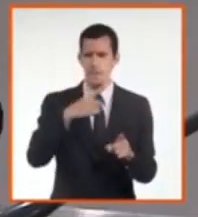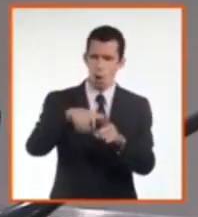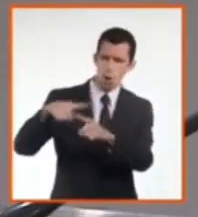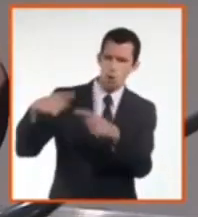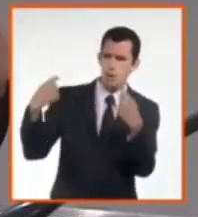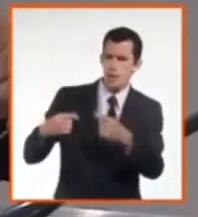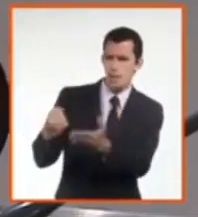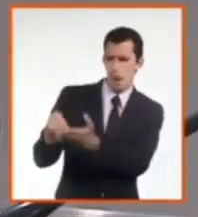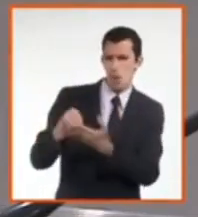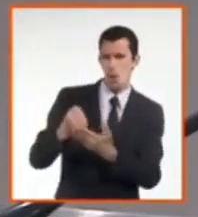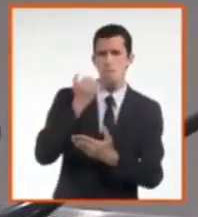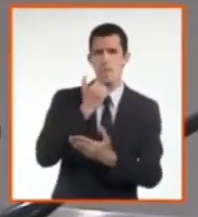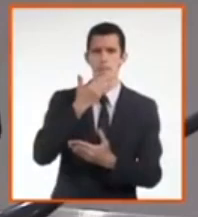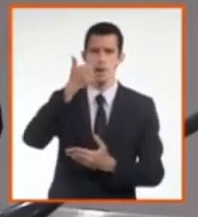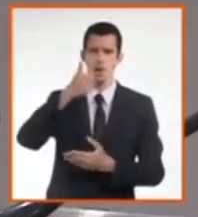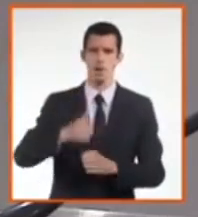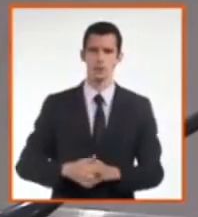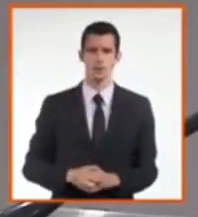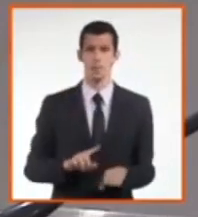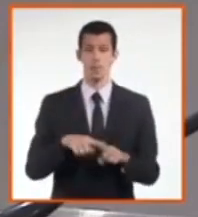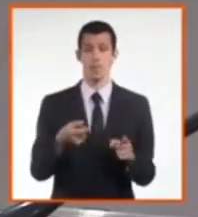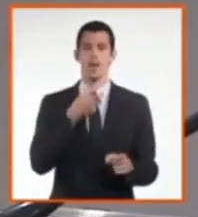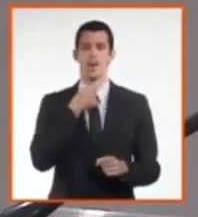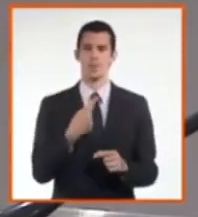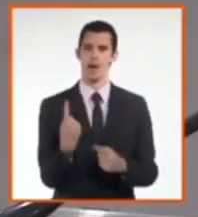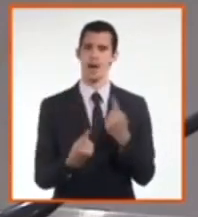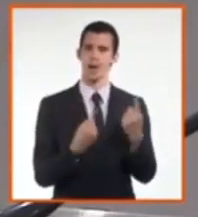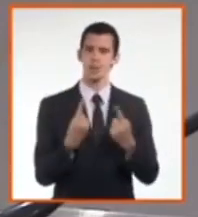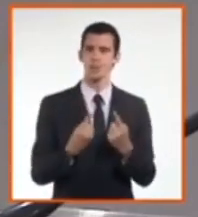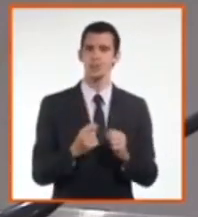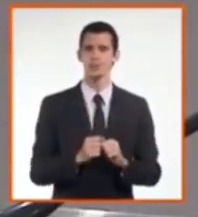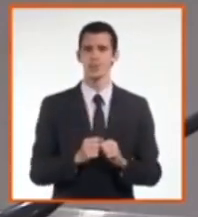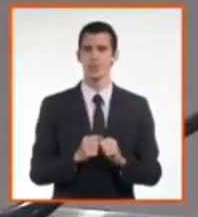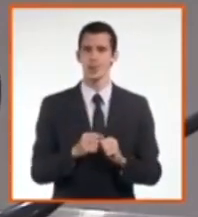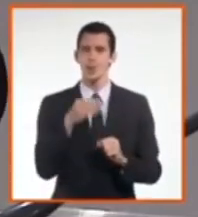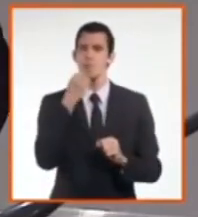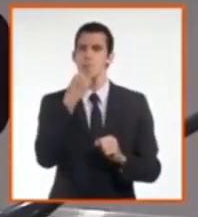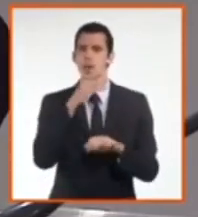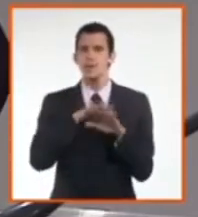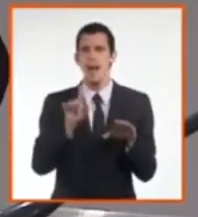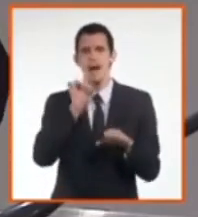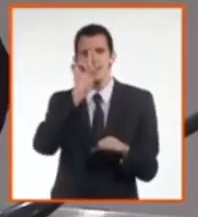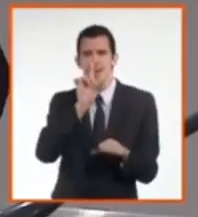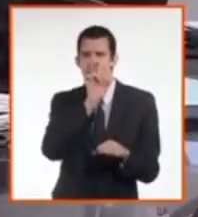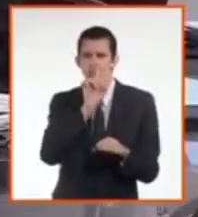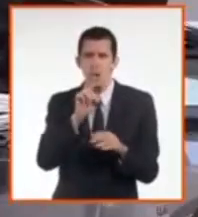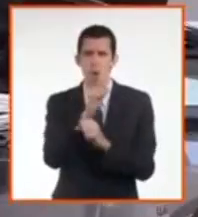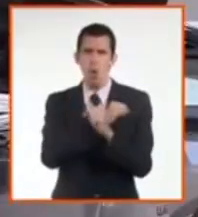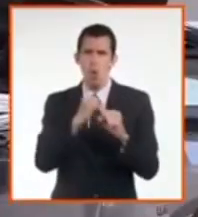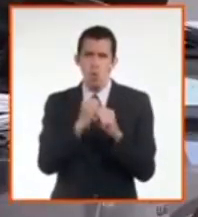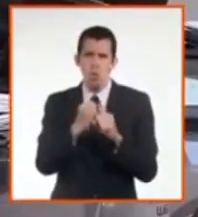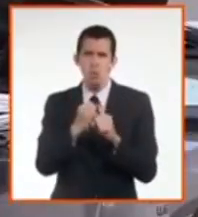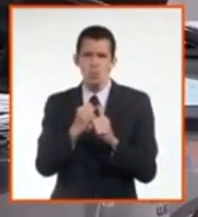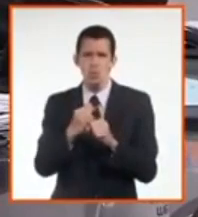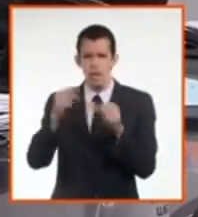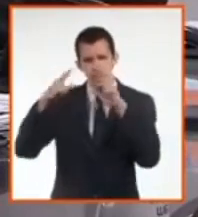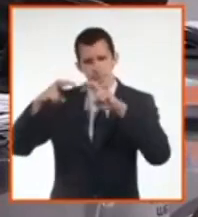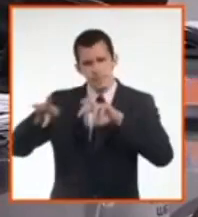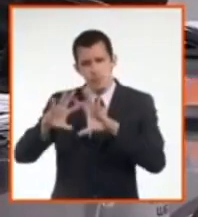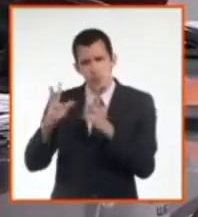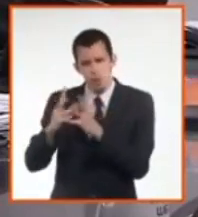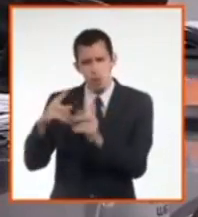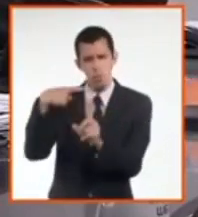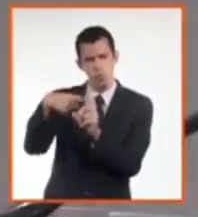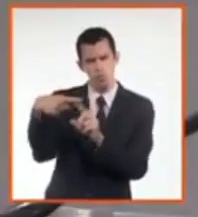determina ya el virus del virus y al mismo tiempo un sistema que también Determine si el paciente está en presencia de una segunda